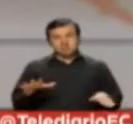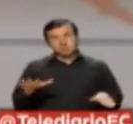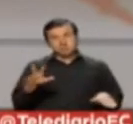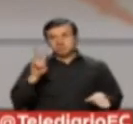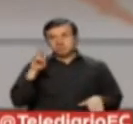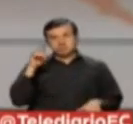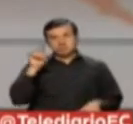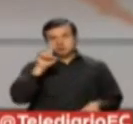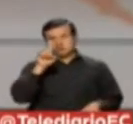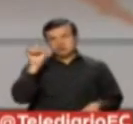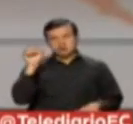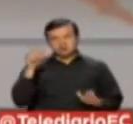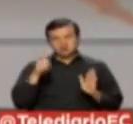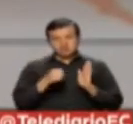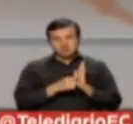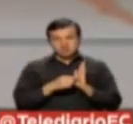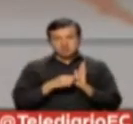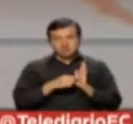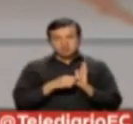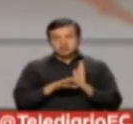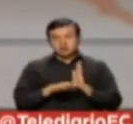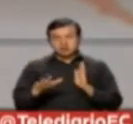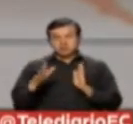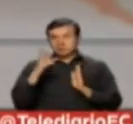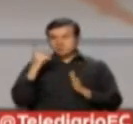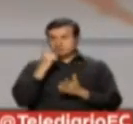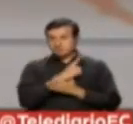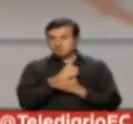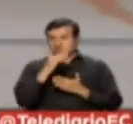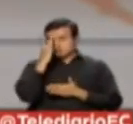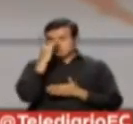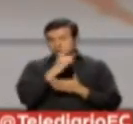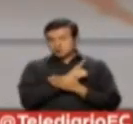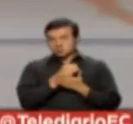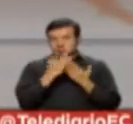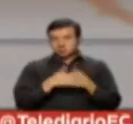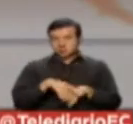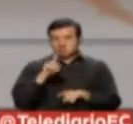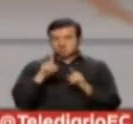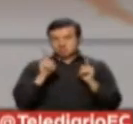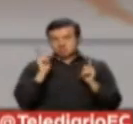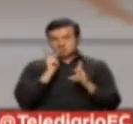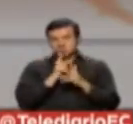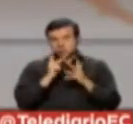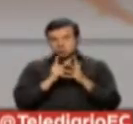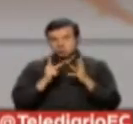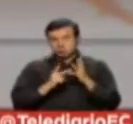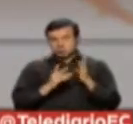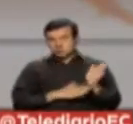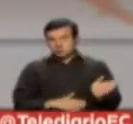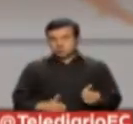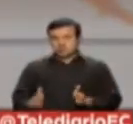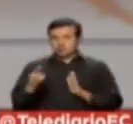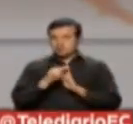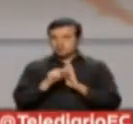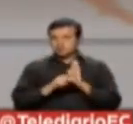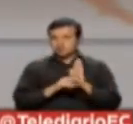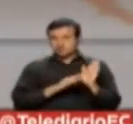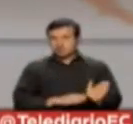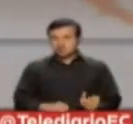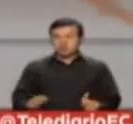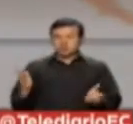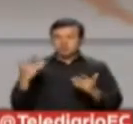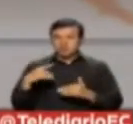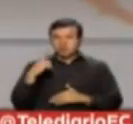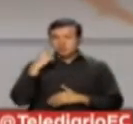2.100.000 por ahí digo va a ser porque todavía en esta semana se cierran algunos elementos que se ordenan algunas situaciones